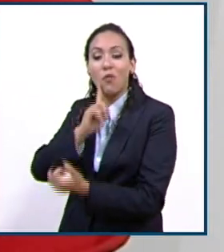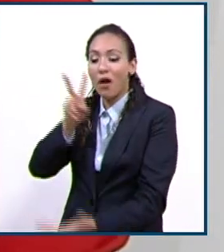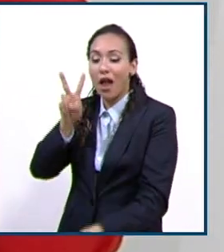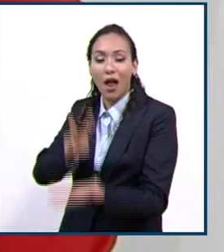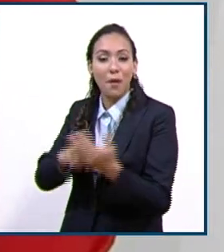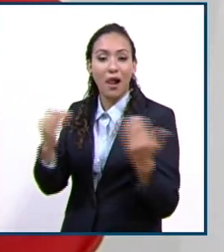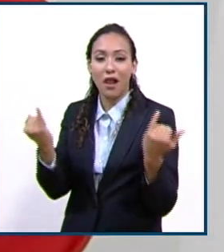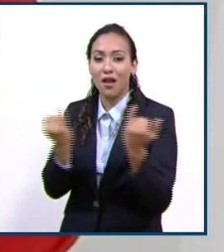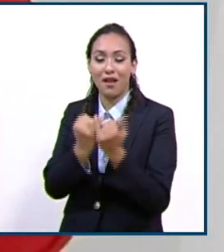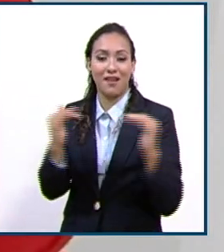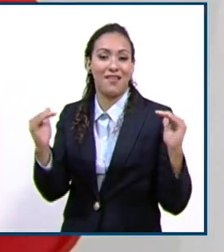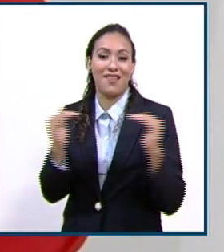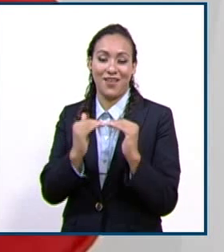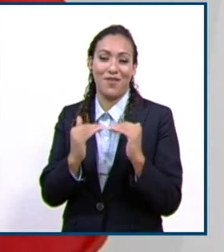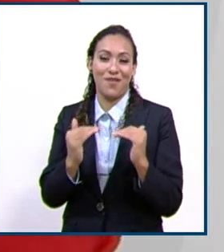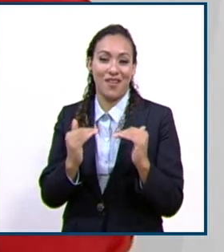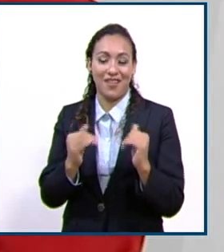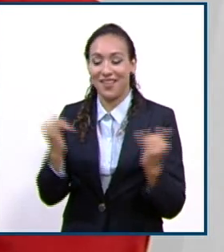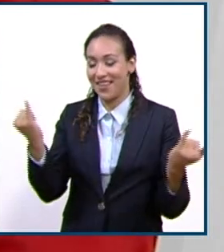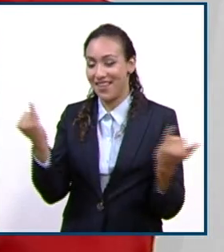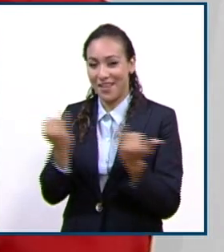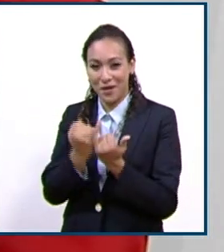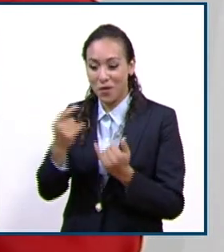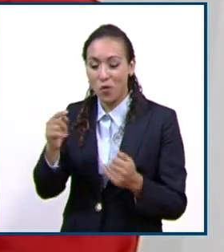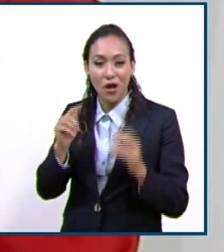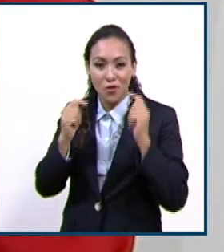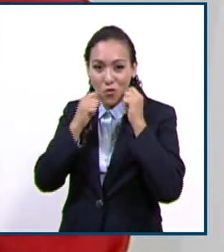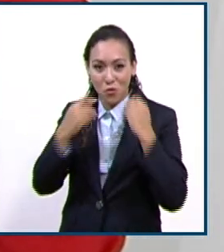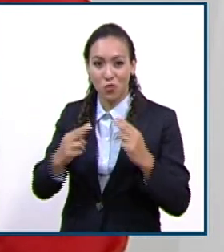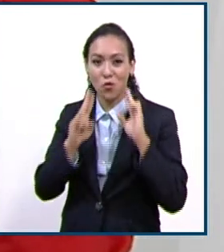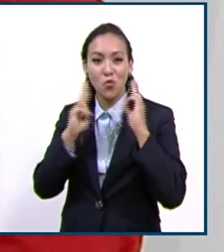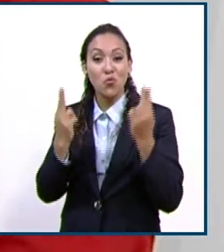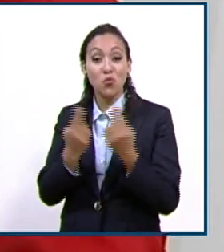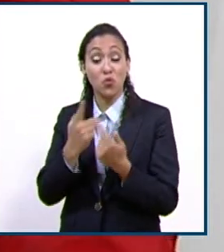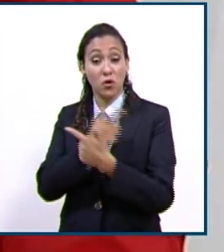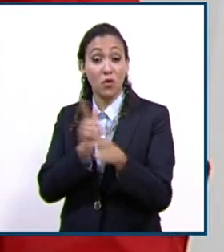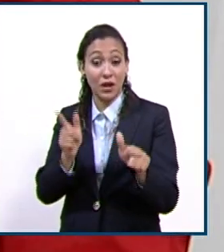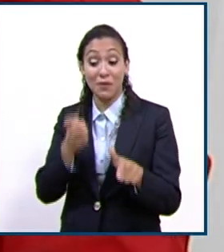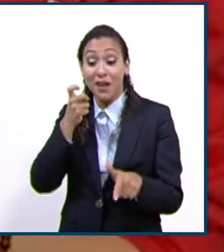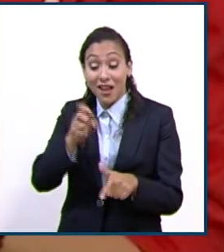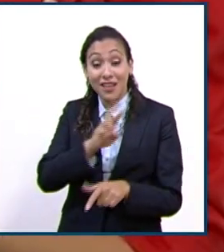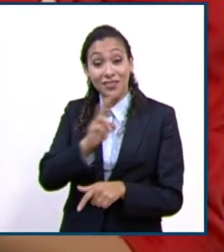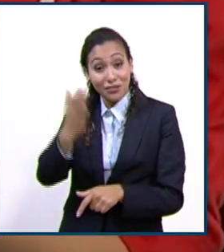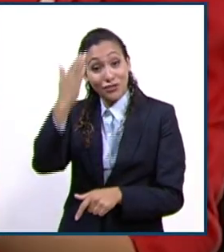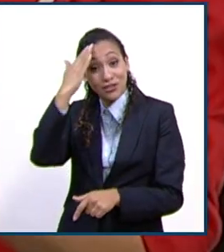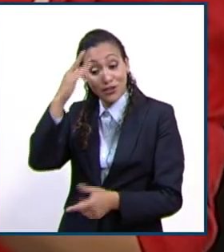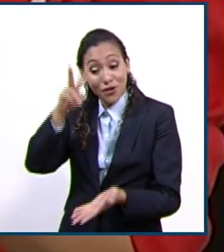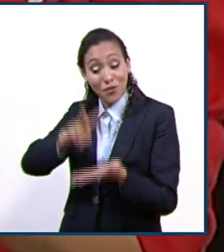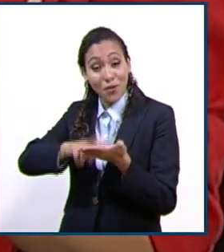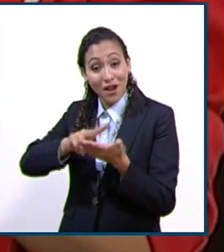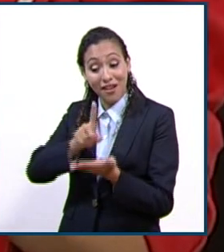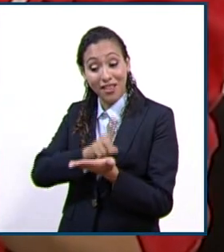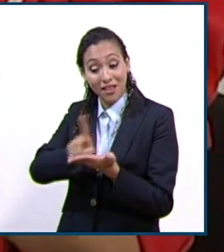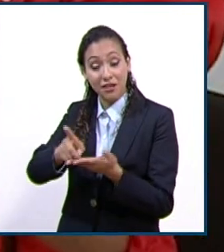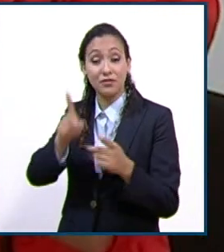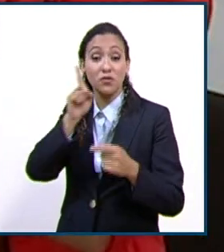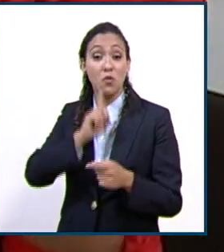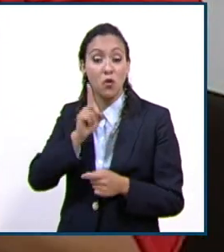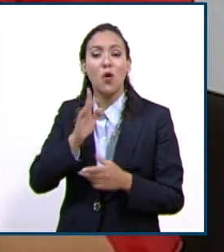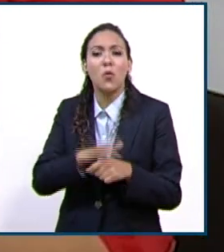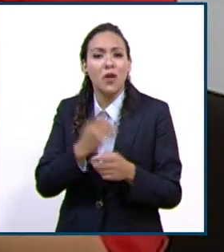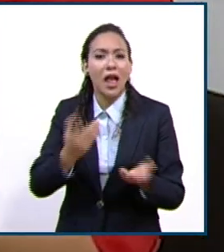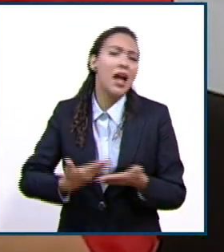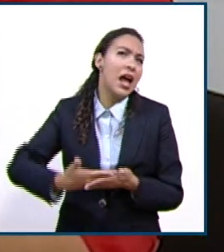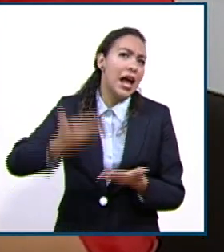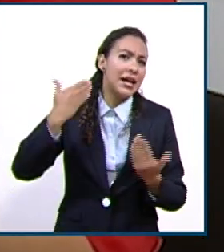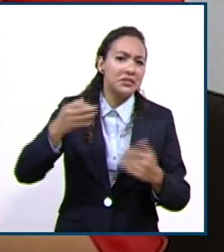justo a través de estas sentencias que poco a poco se van reconociendo los derechos de esas personas que salen de un molde que la